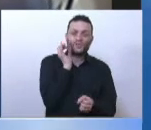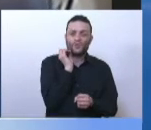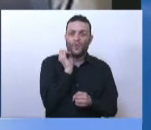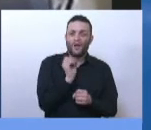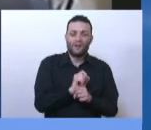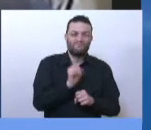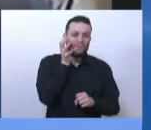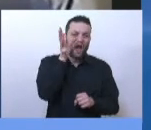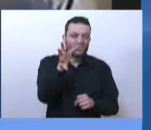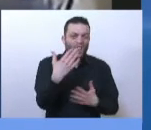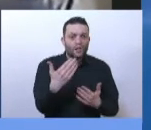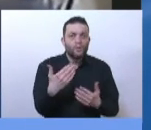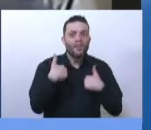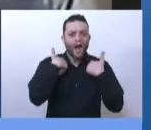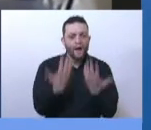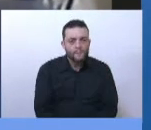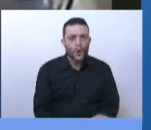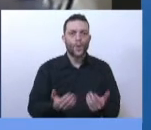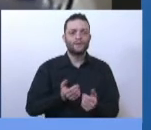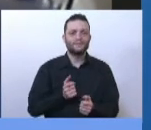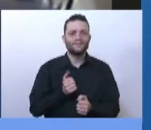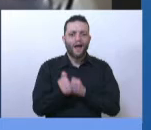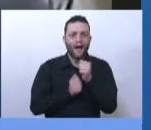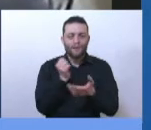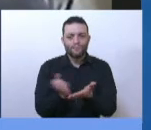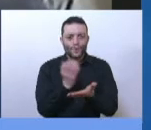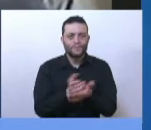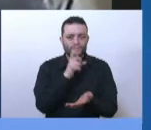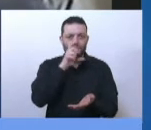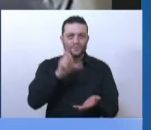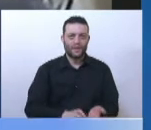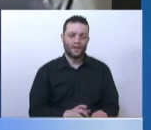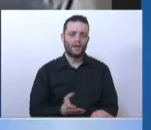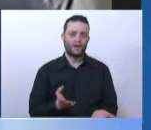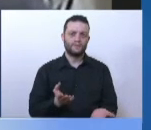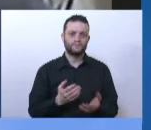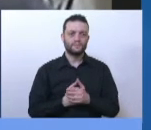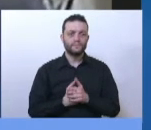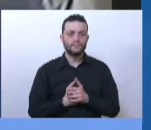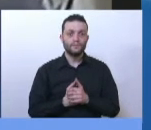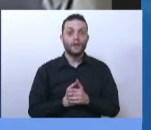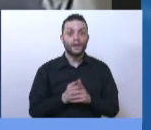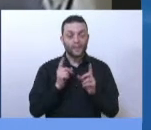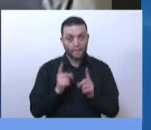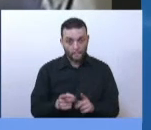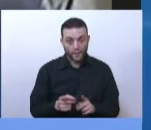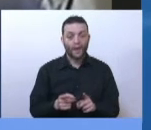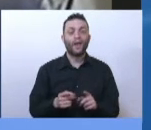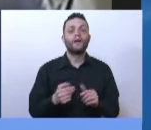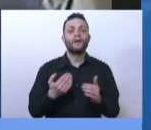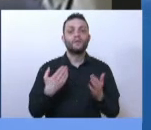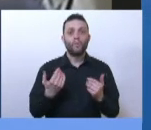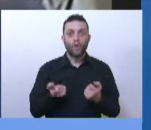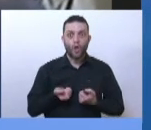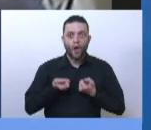además, el régimen le puede dar certeza al sector productivo, fortaleciendo y fomentando